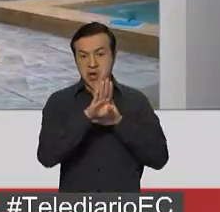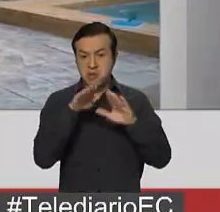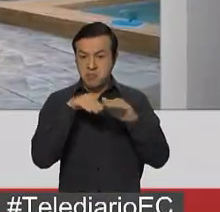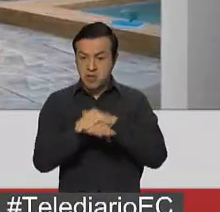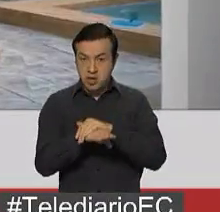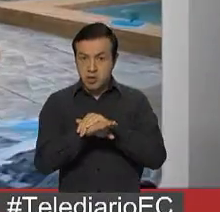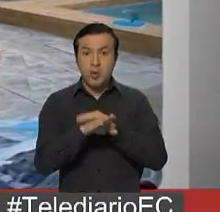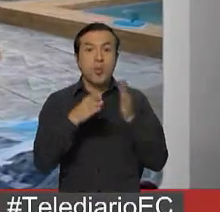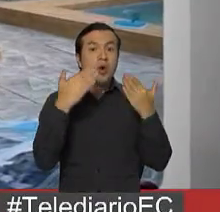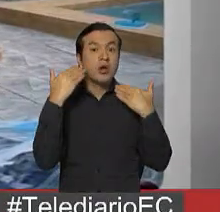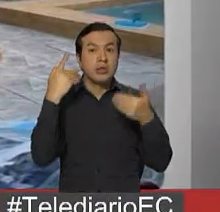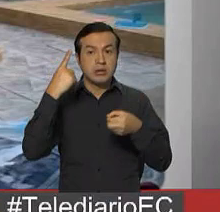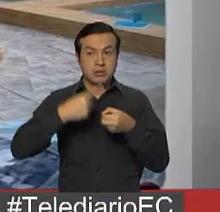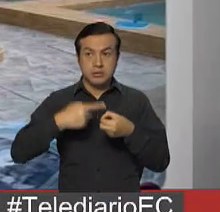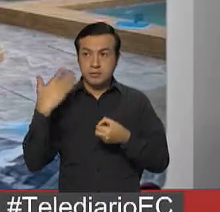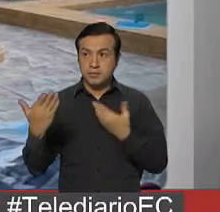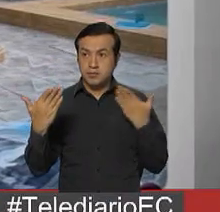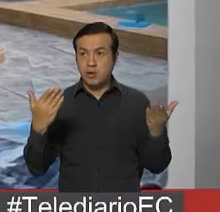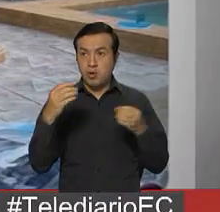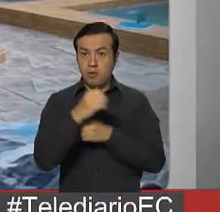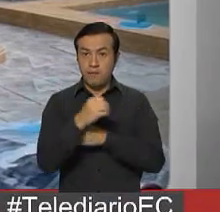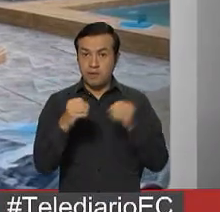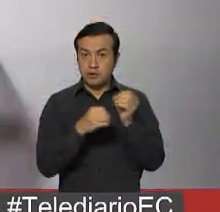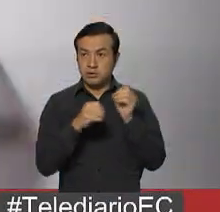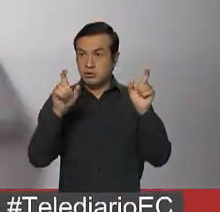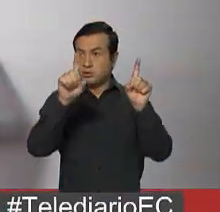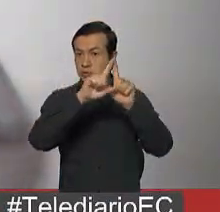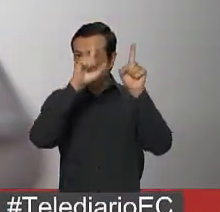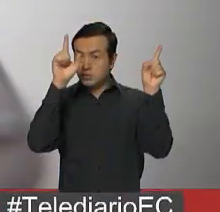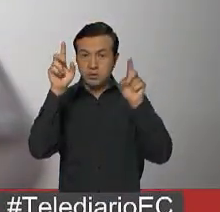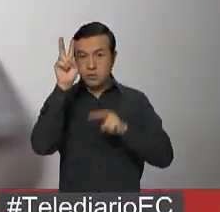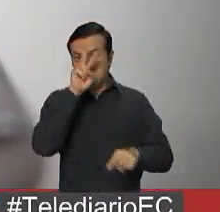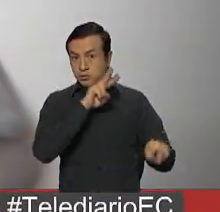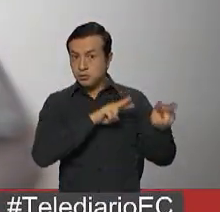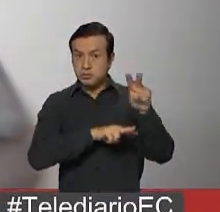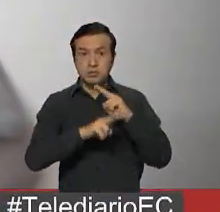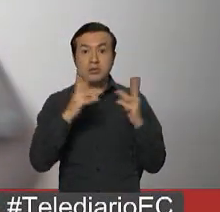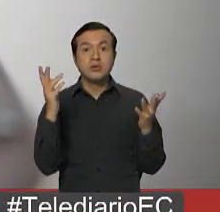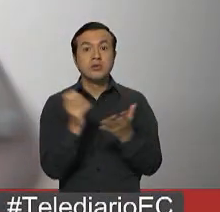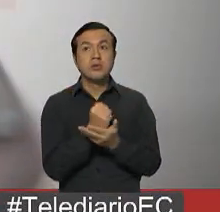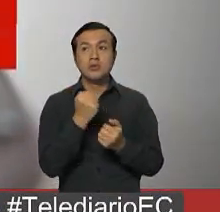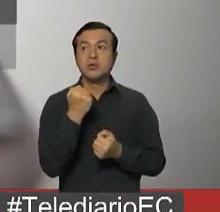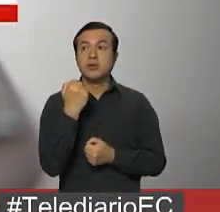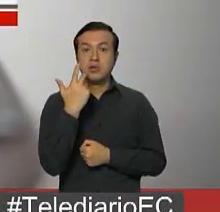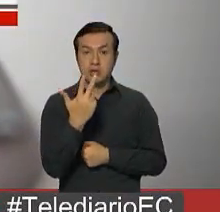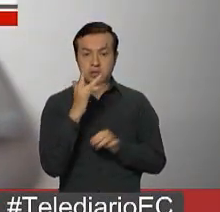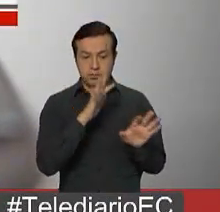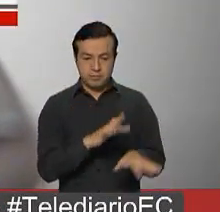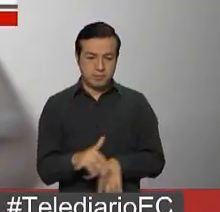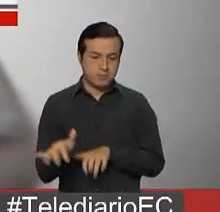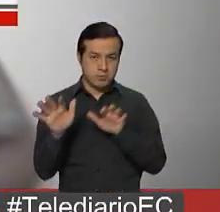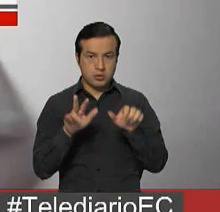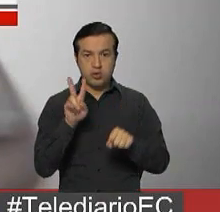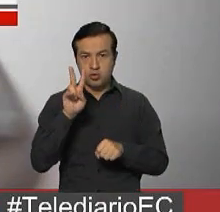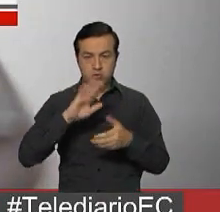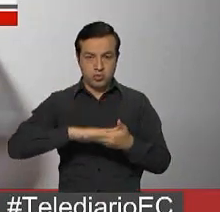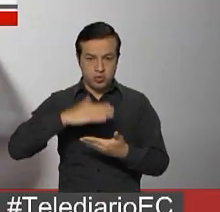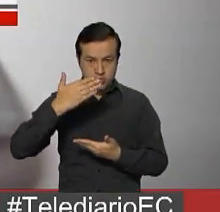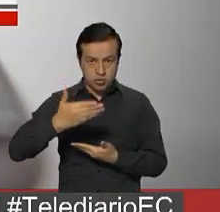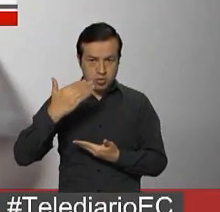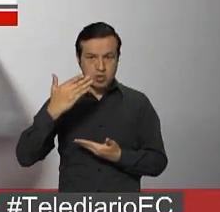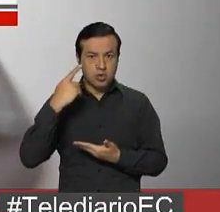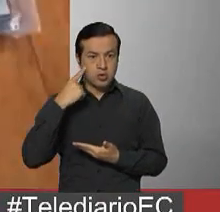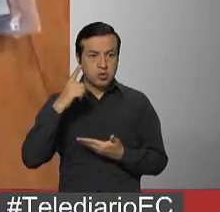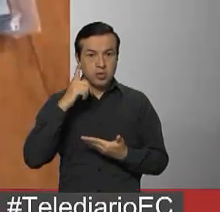inspeccionaron las oficinas de la empresa contratista silver tea y decomisaron tres cpu dos laptops agendas y una